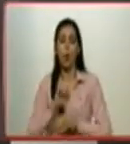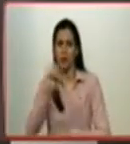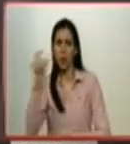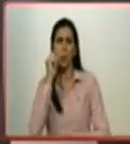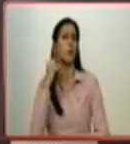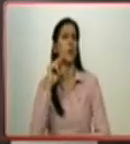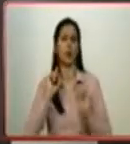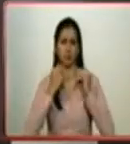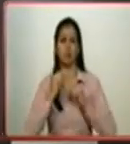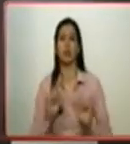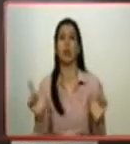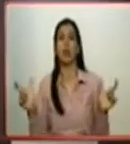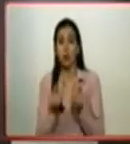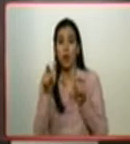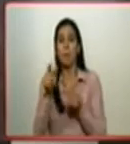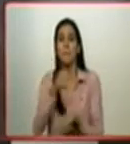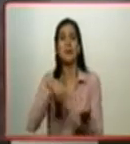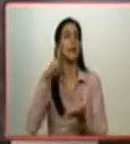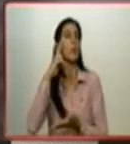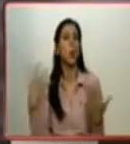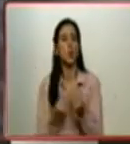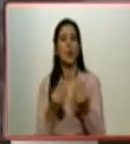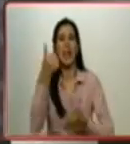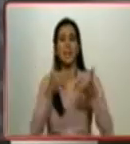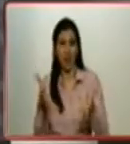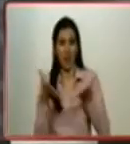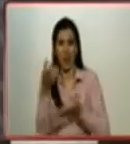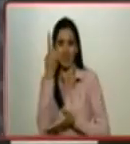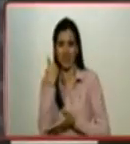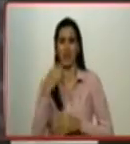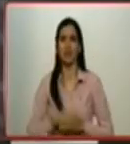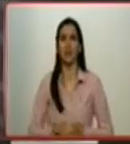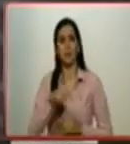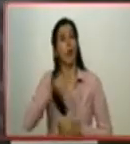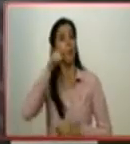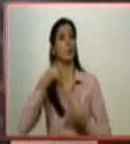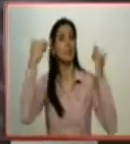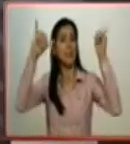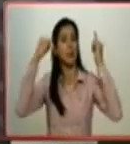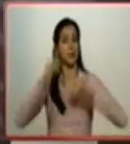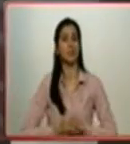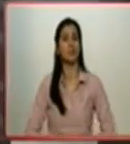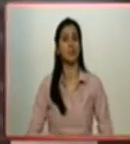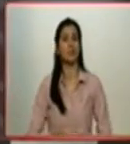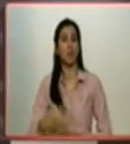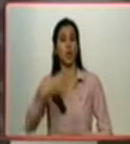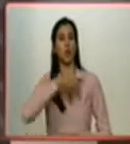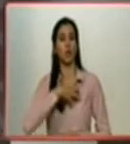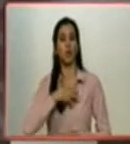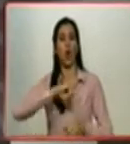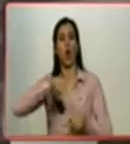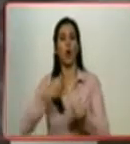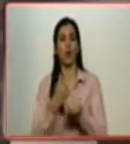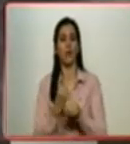Isturiz, se reunió en la Plaza Bolívar de esa entidad junto a los candidatos electos de la Tolda Roja y el pueblo para celebrar ese triunfo obtenido en la